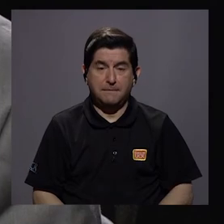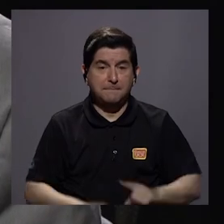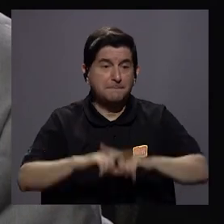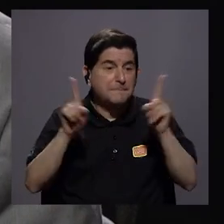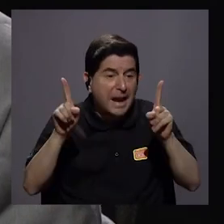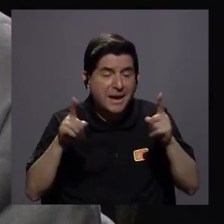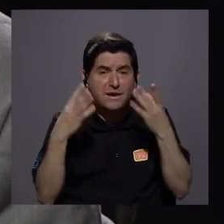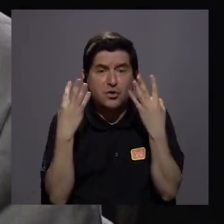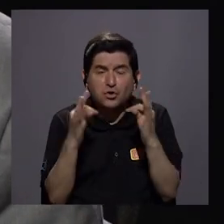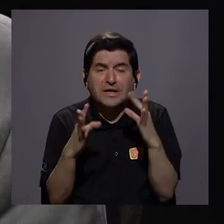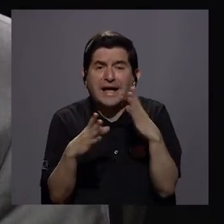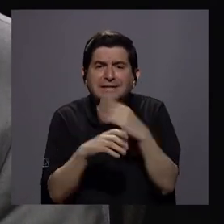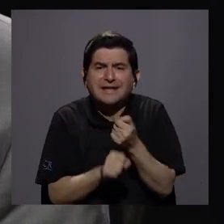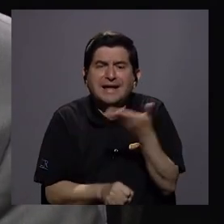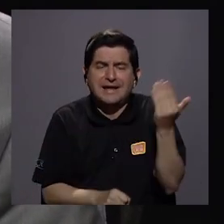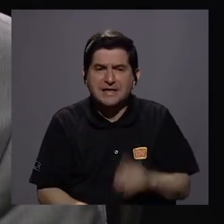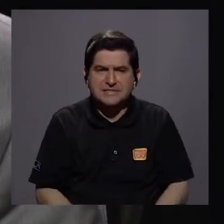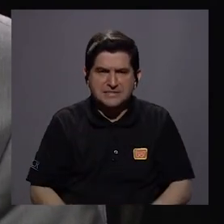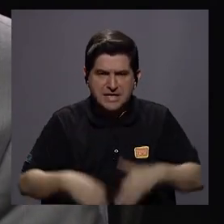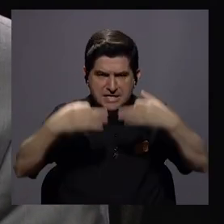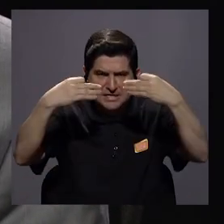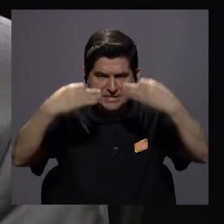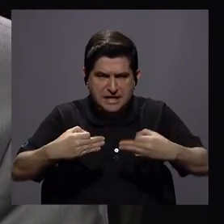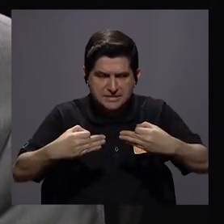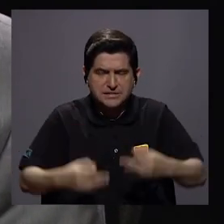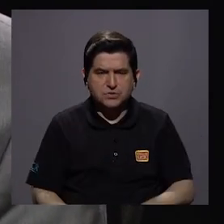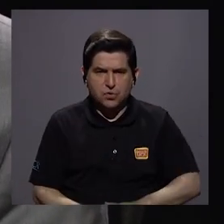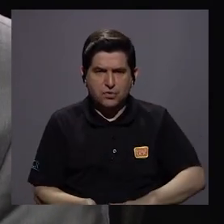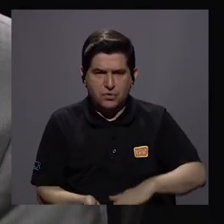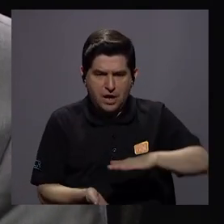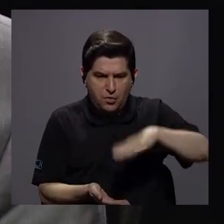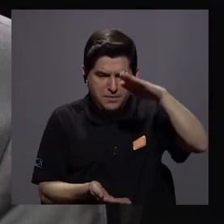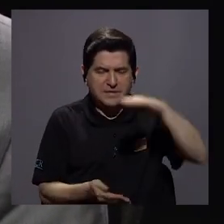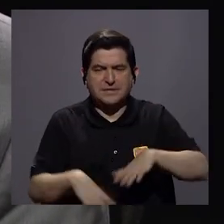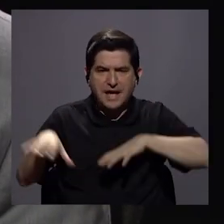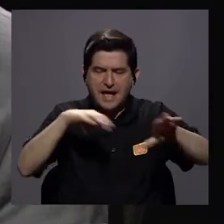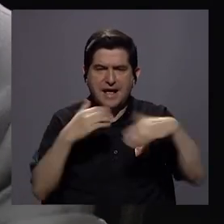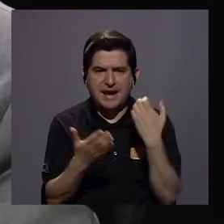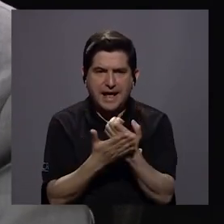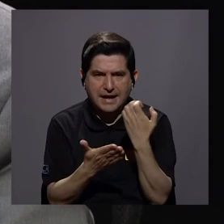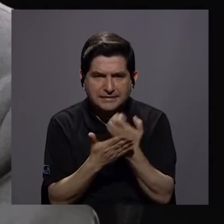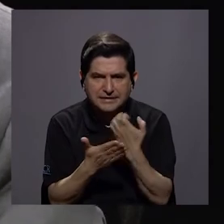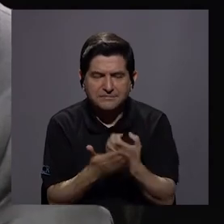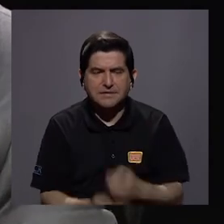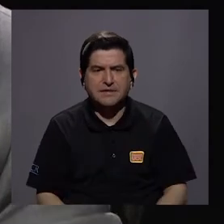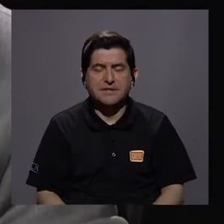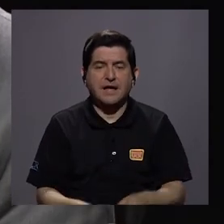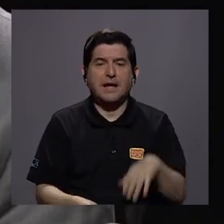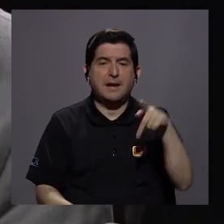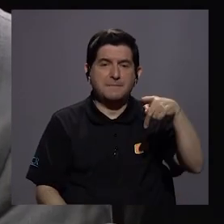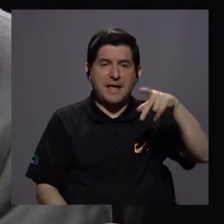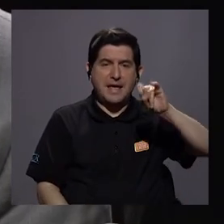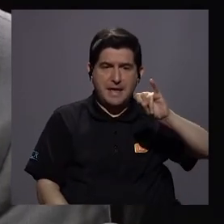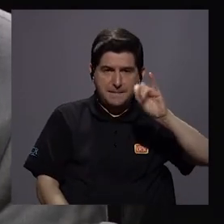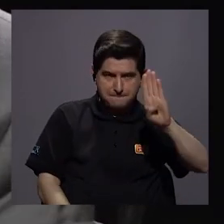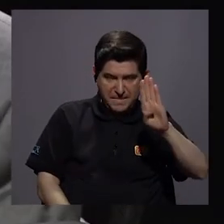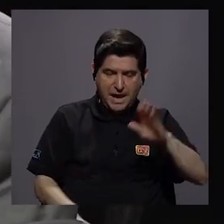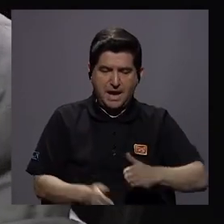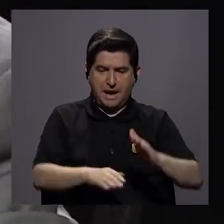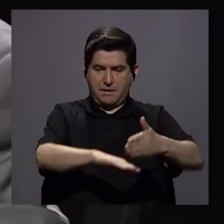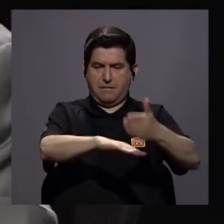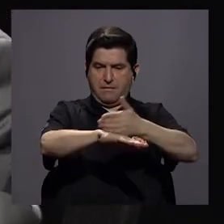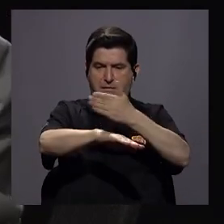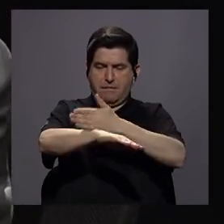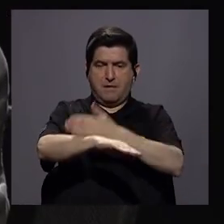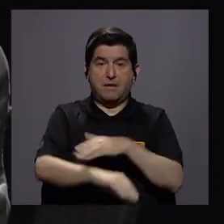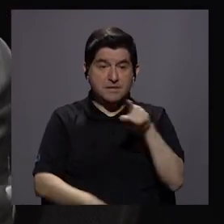Cuando más bien lo que se necesitan son medidas para estimular la actividad económica y que el Producto Interno Bruto crezca.